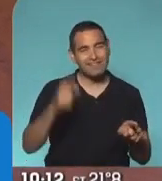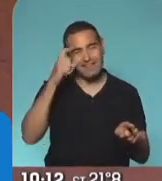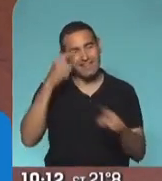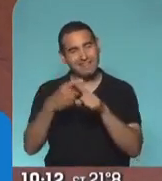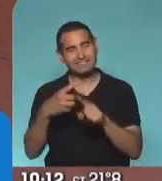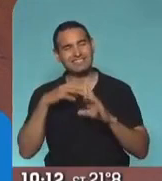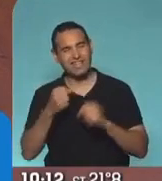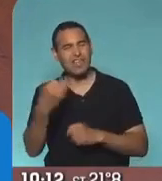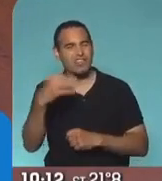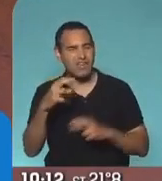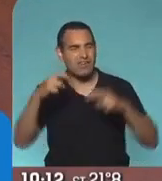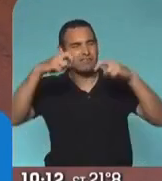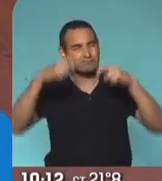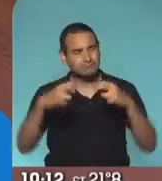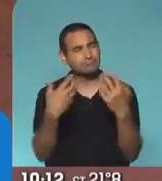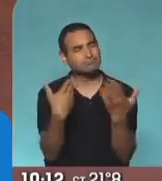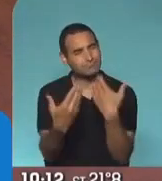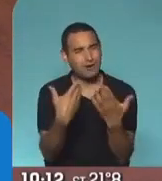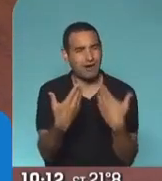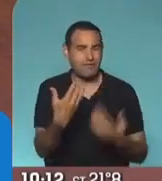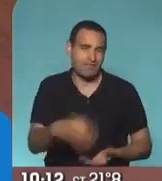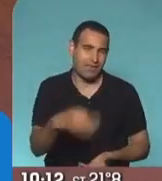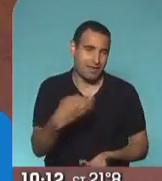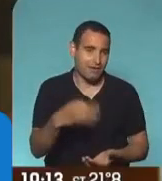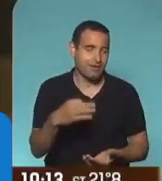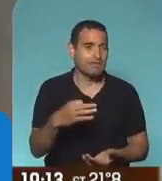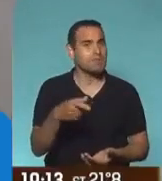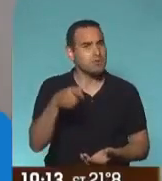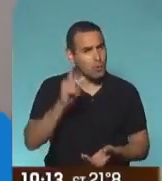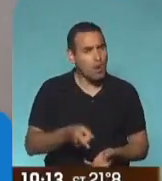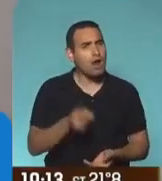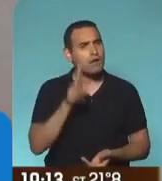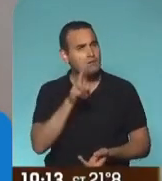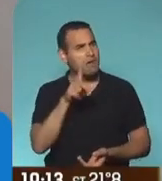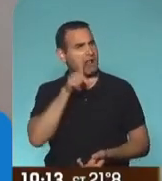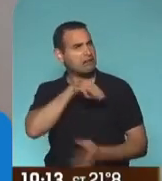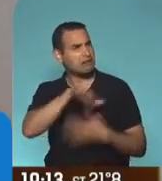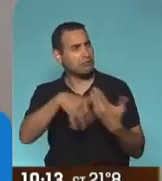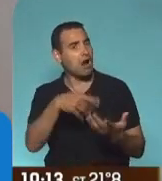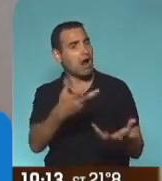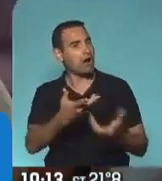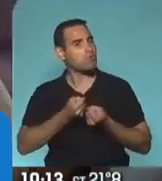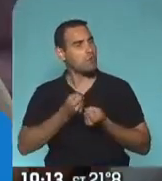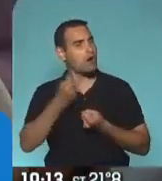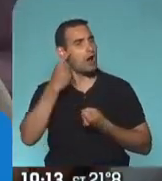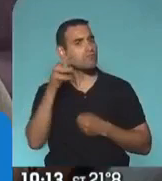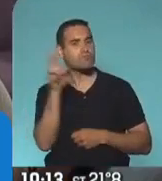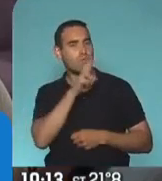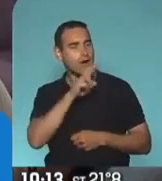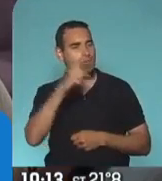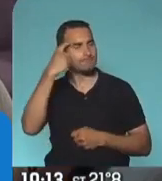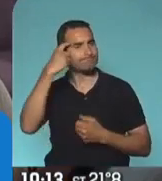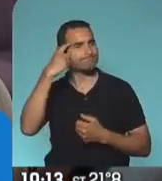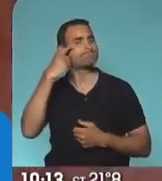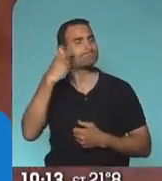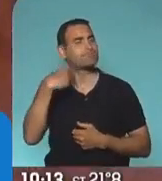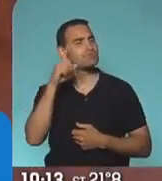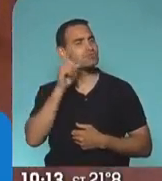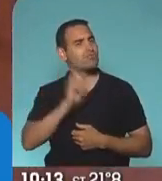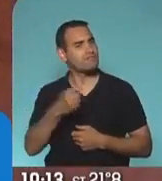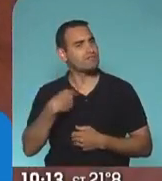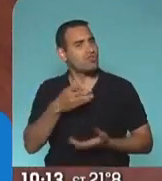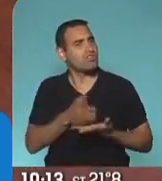exsecretario, sirve sin duda para informar principalmente a muchas mujeres que no saben que tienen este